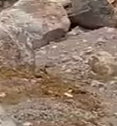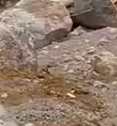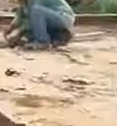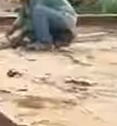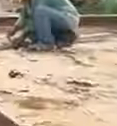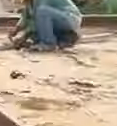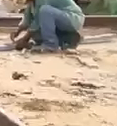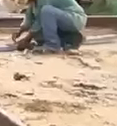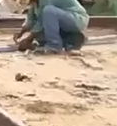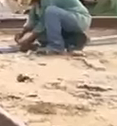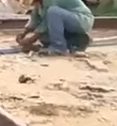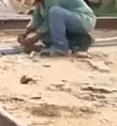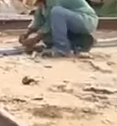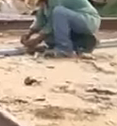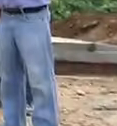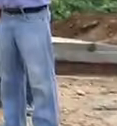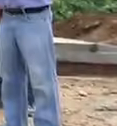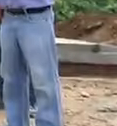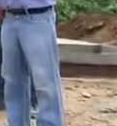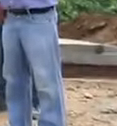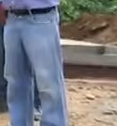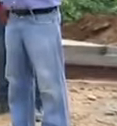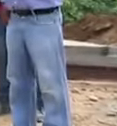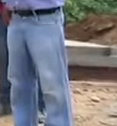de desarrollo a quienes más lo necesitan.